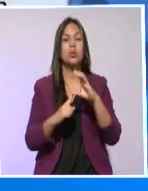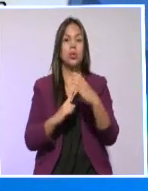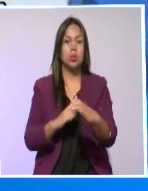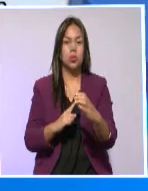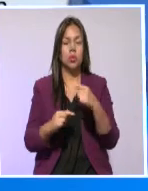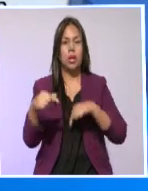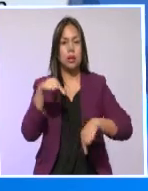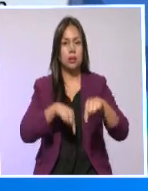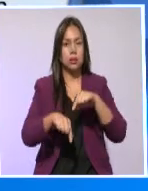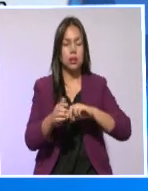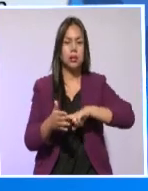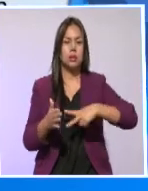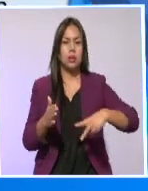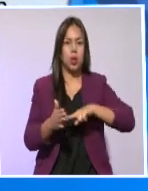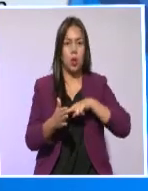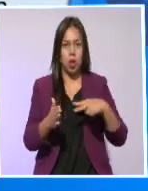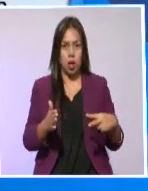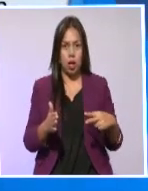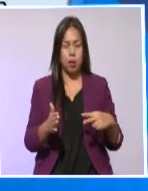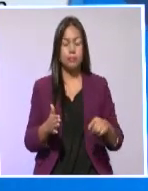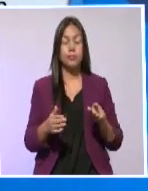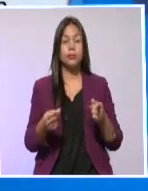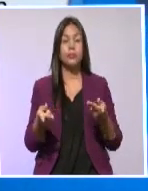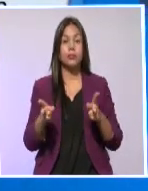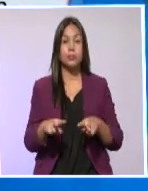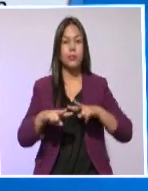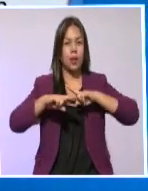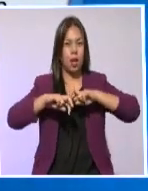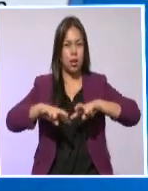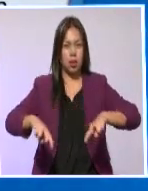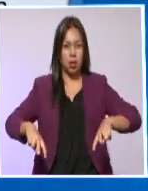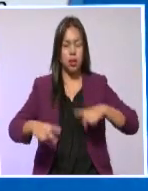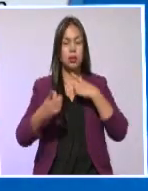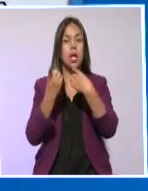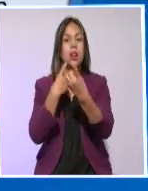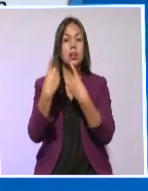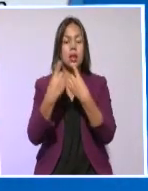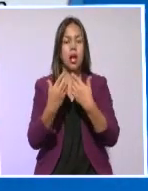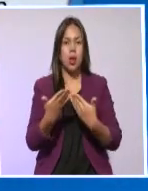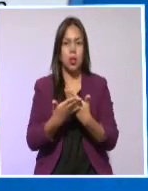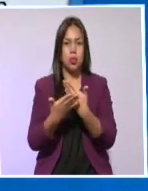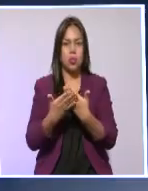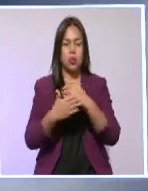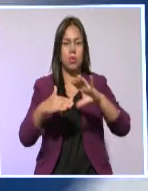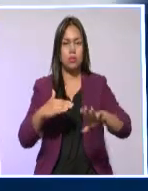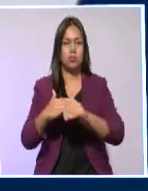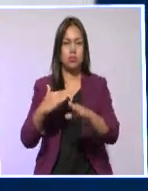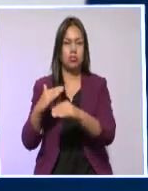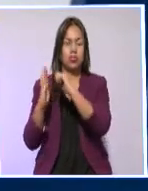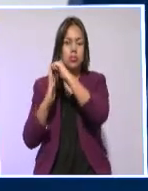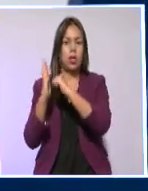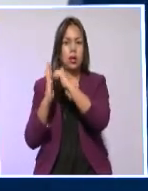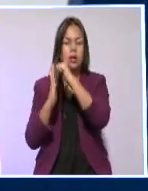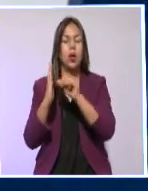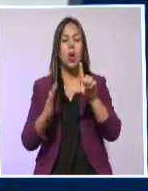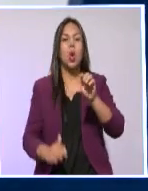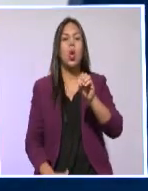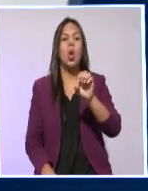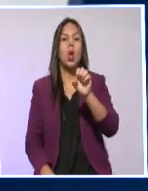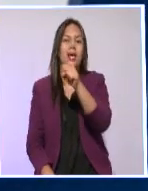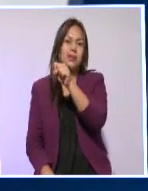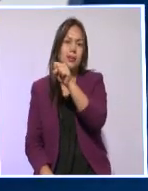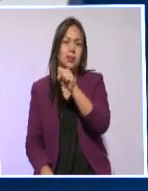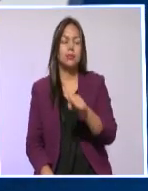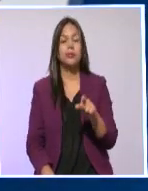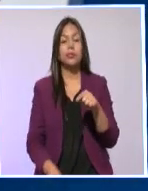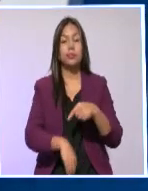y ciencia y tecnología. También el análisis y diálogo sobre nuevos aportes en el articulado de la reforma a la LOES. A